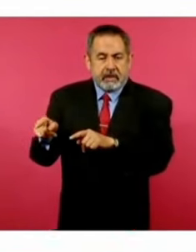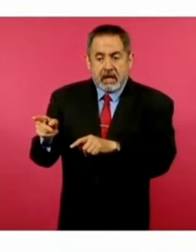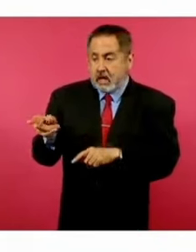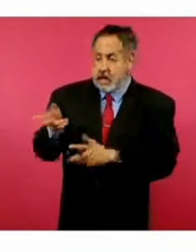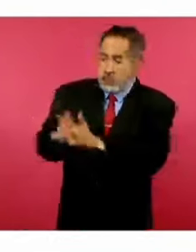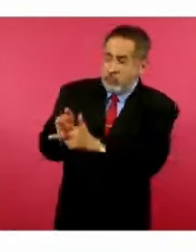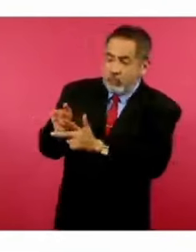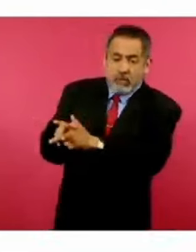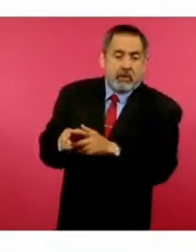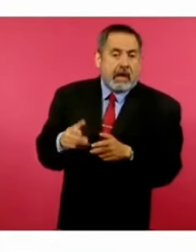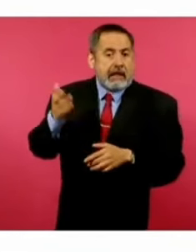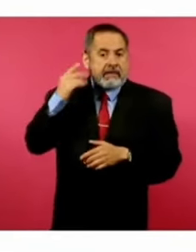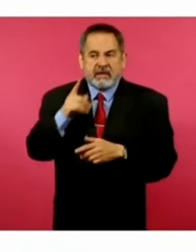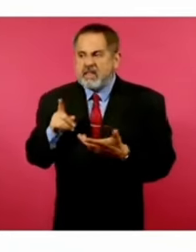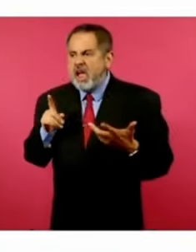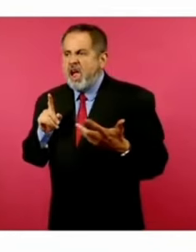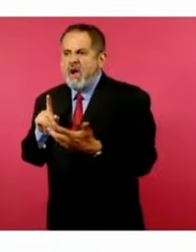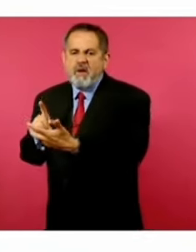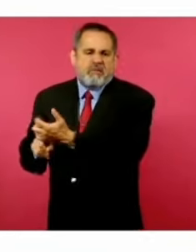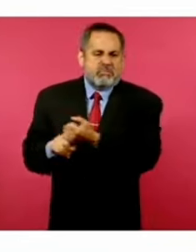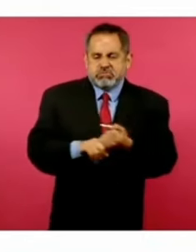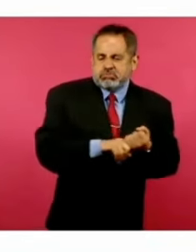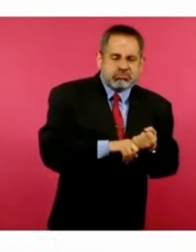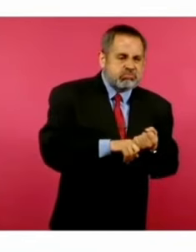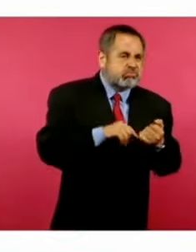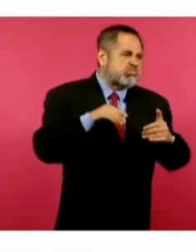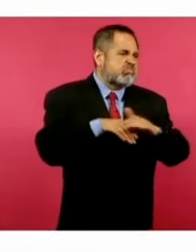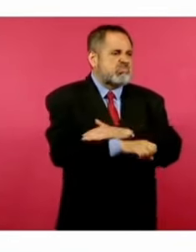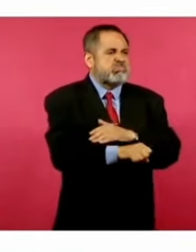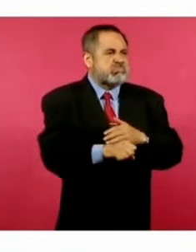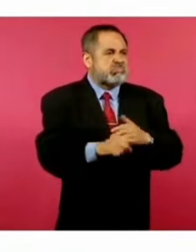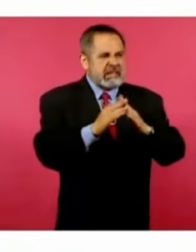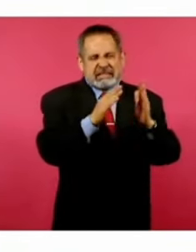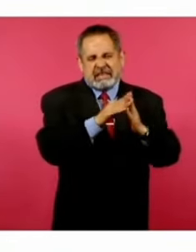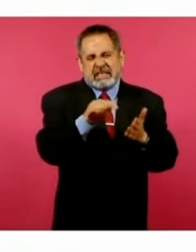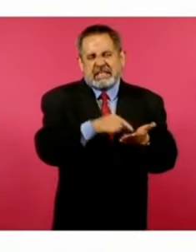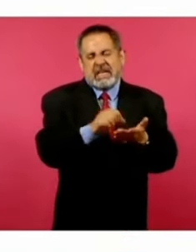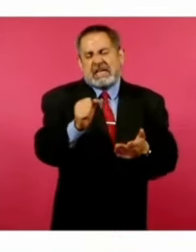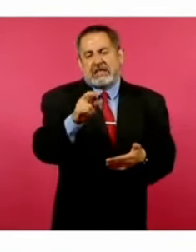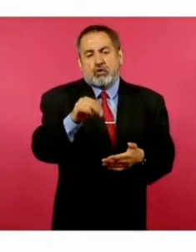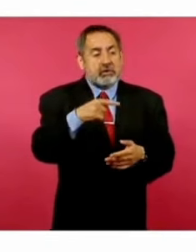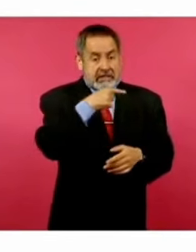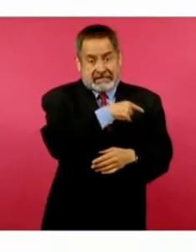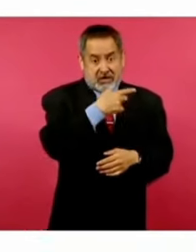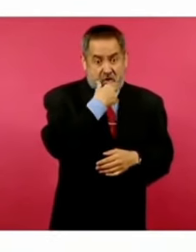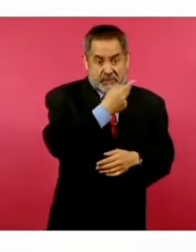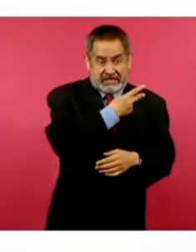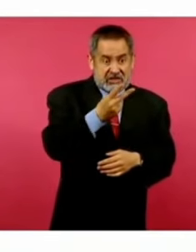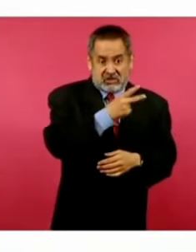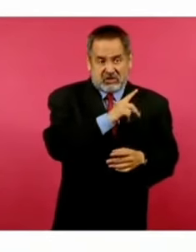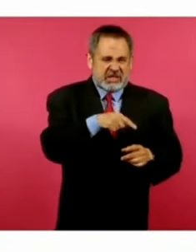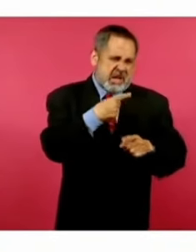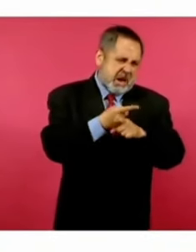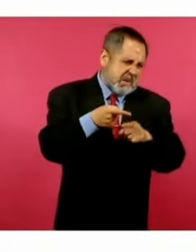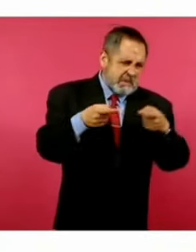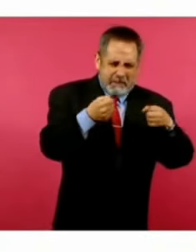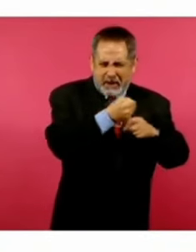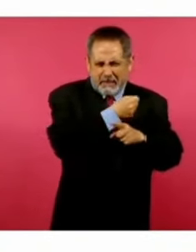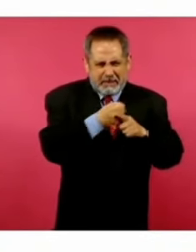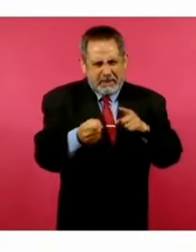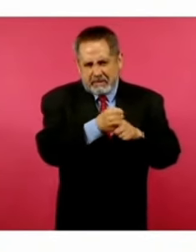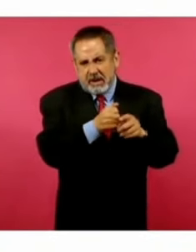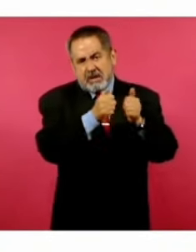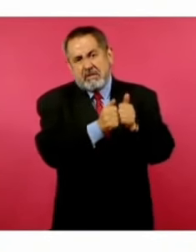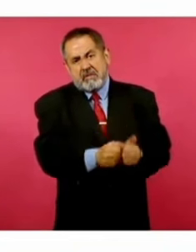llevadas contra su voluntad a un domicilio ubicado en el Ejido San José donde los hoy sentenciados las lesionaron y mantuvieron